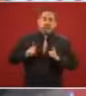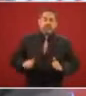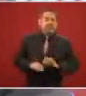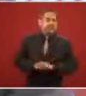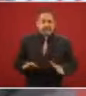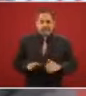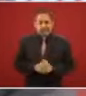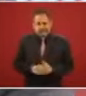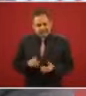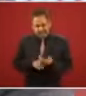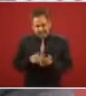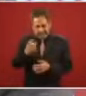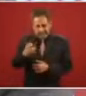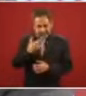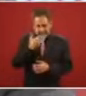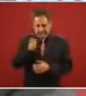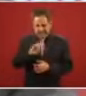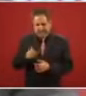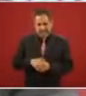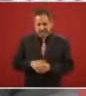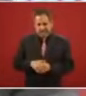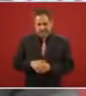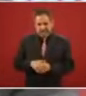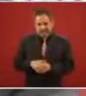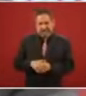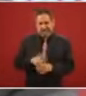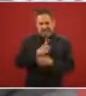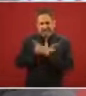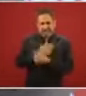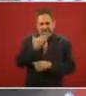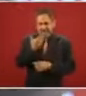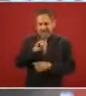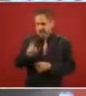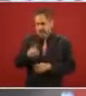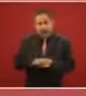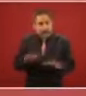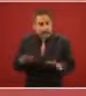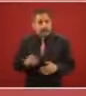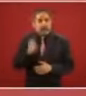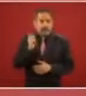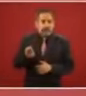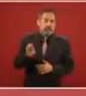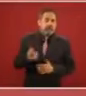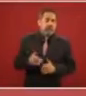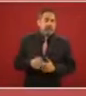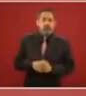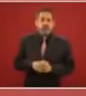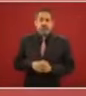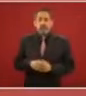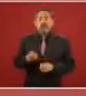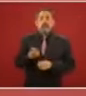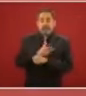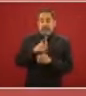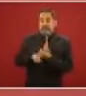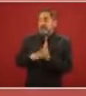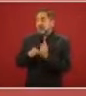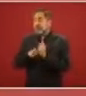prácticas también inmorales. Bueno, pero esto sucede,